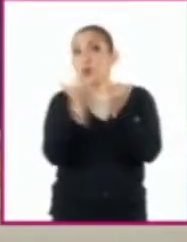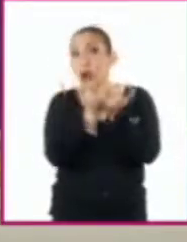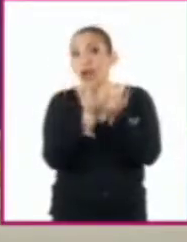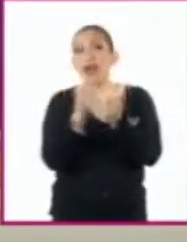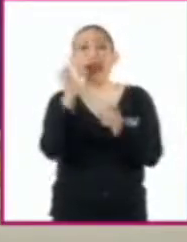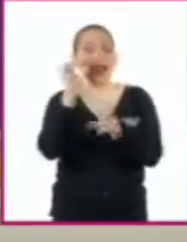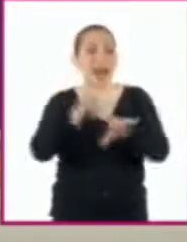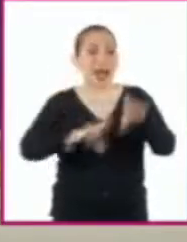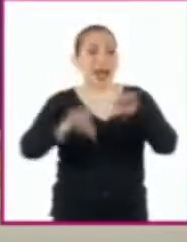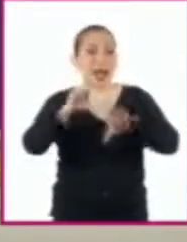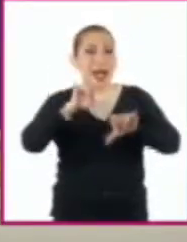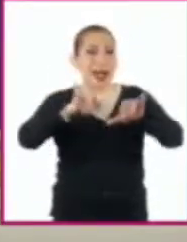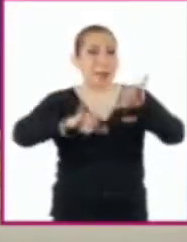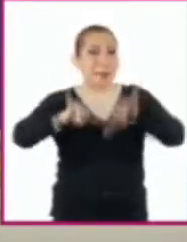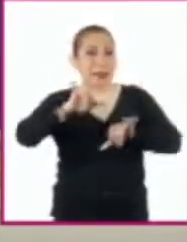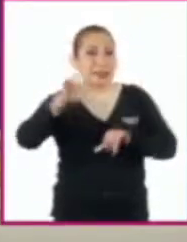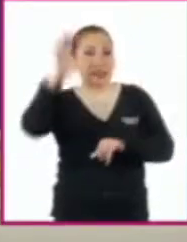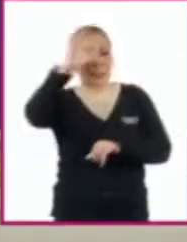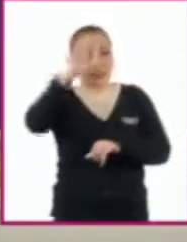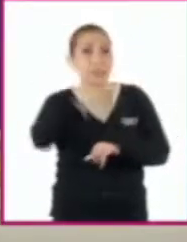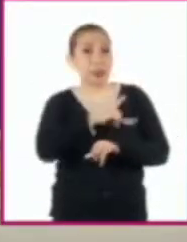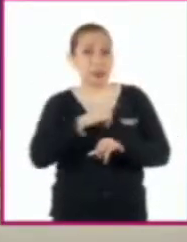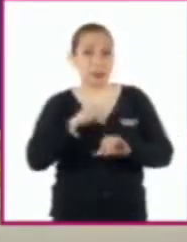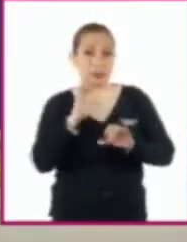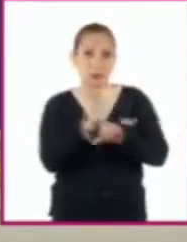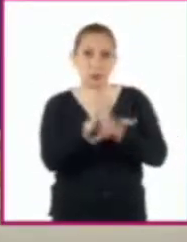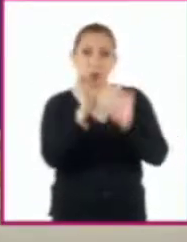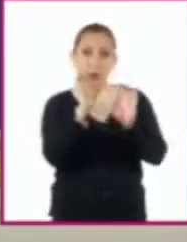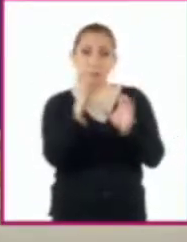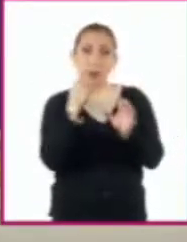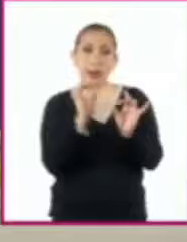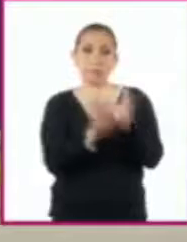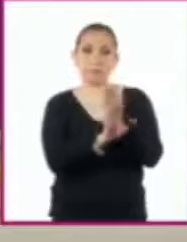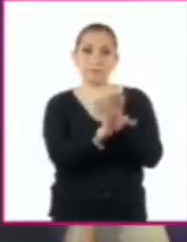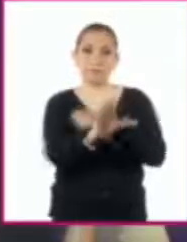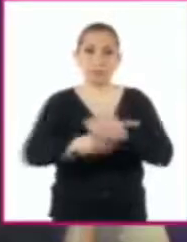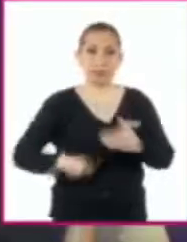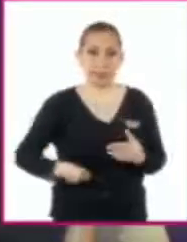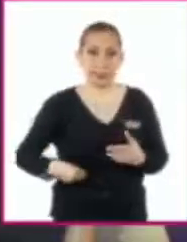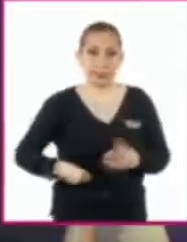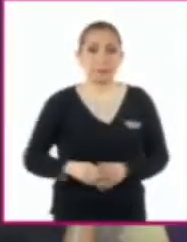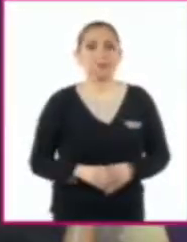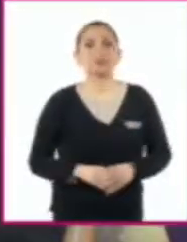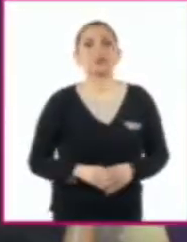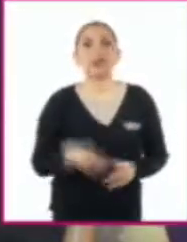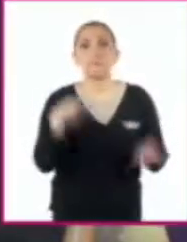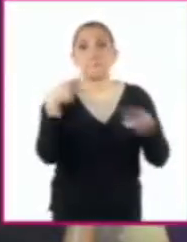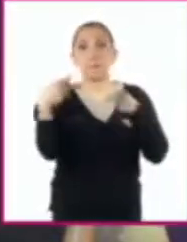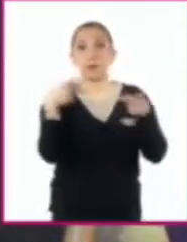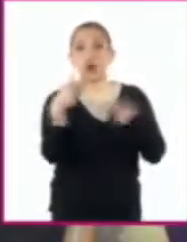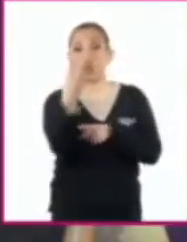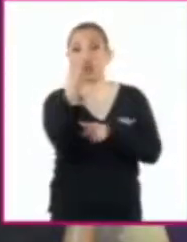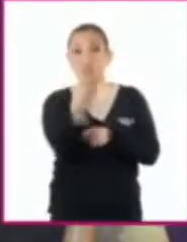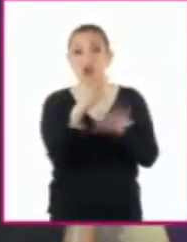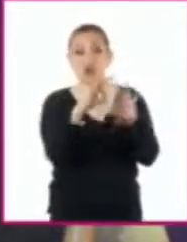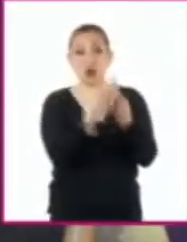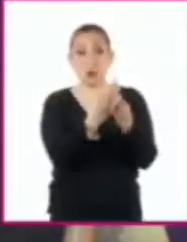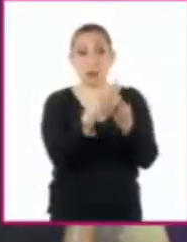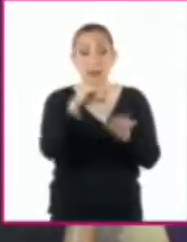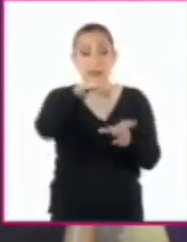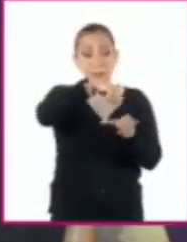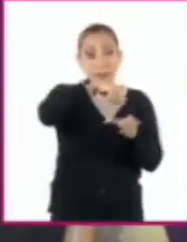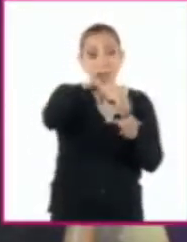en el laboratorio de ciencias, se deben tener medidas de seguridad para evitar accidentes. Elaboraremos los dos tipos de